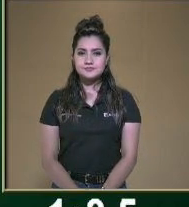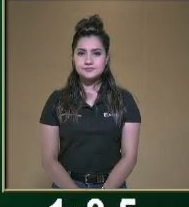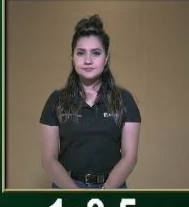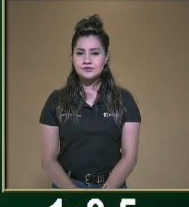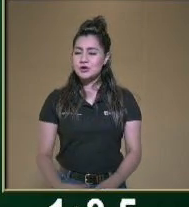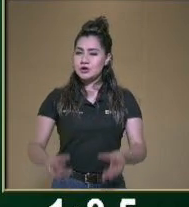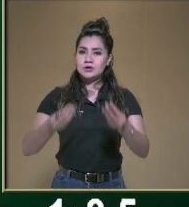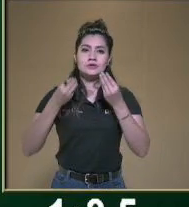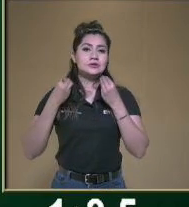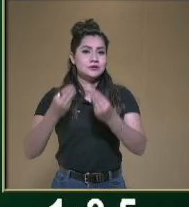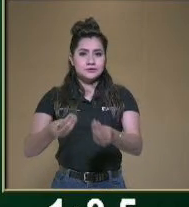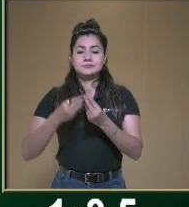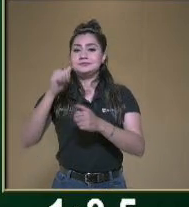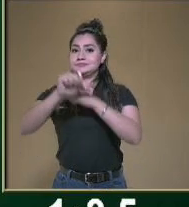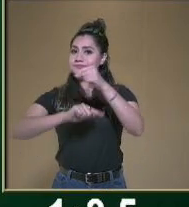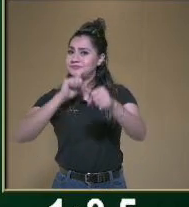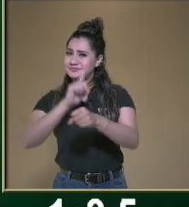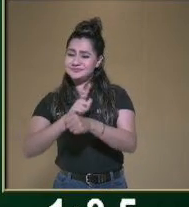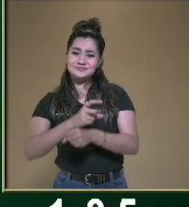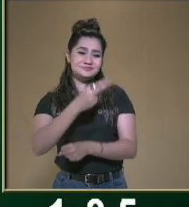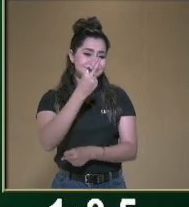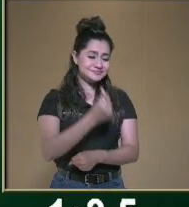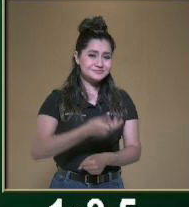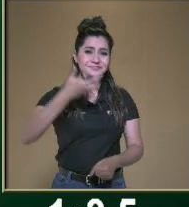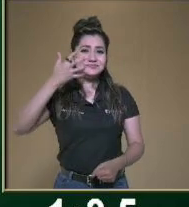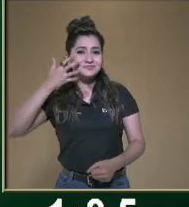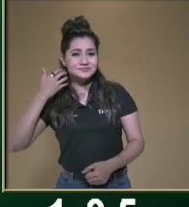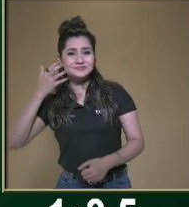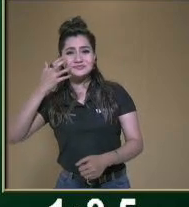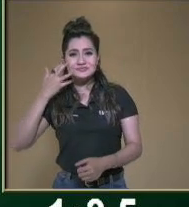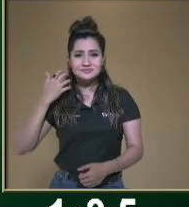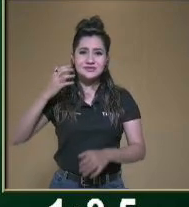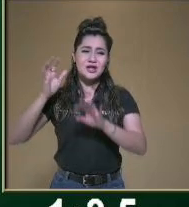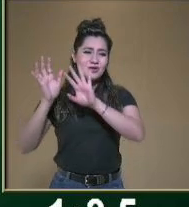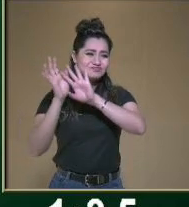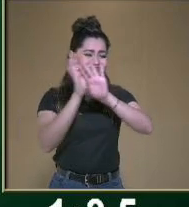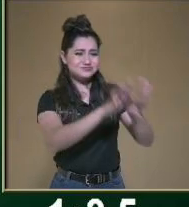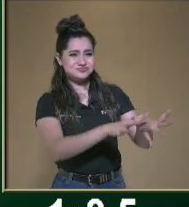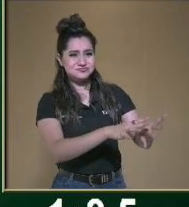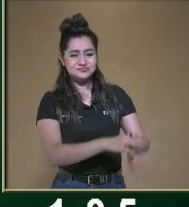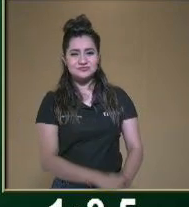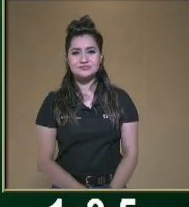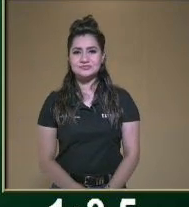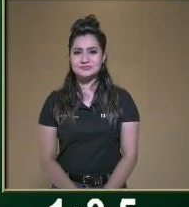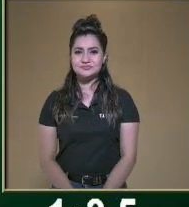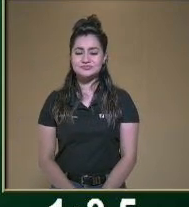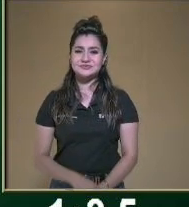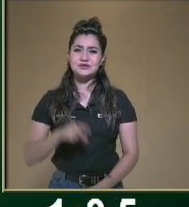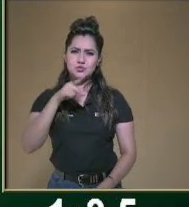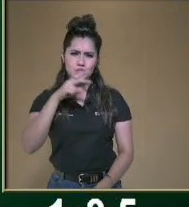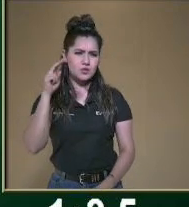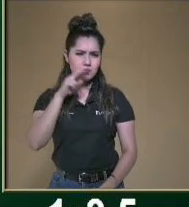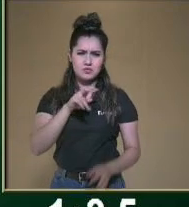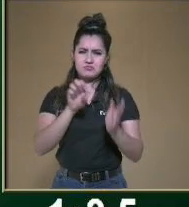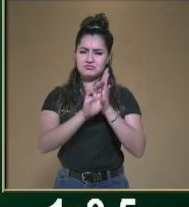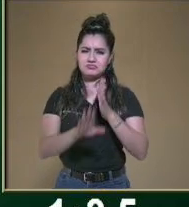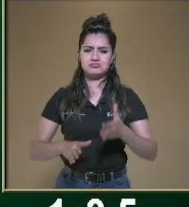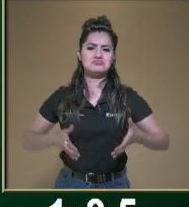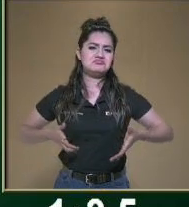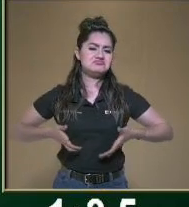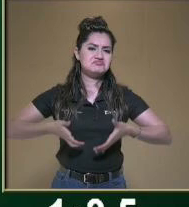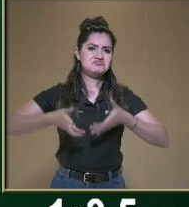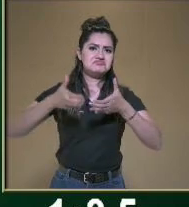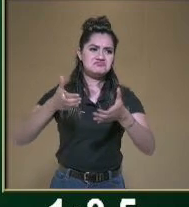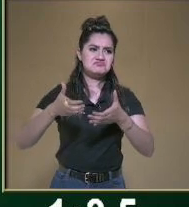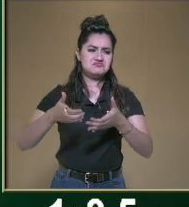animales, de perros y gatos, que abandonan y maltratan en la ciudad. A lo mejor a ustedes les han visto que en ocasiones tratan